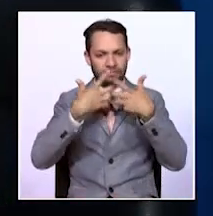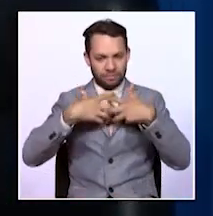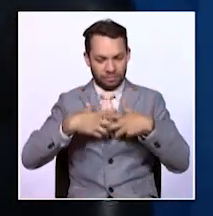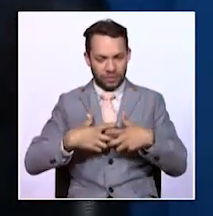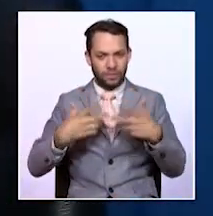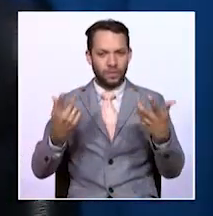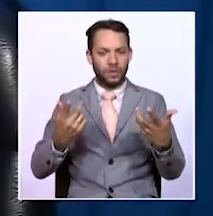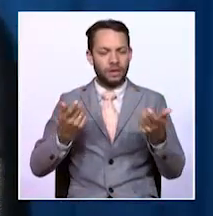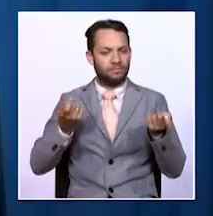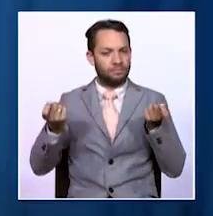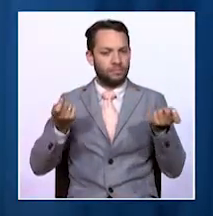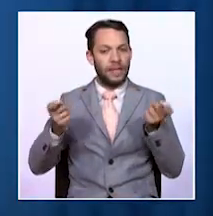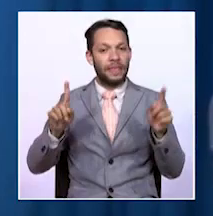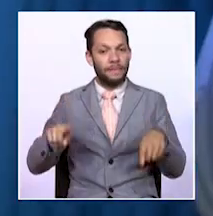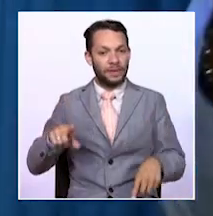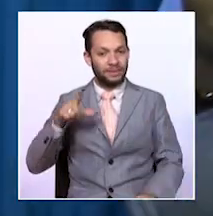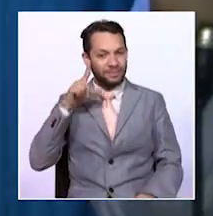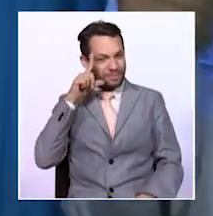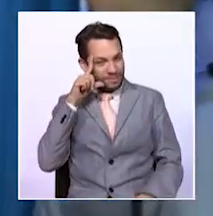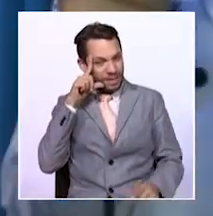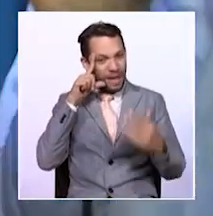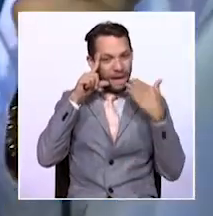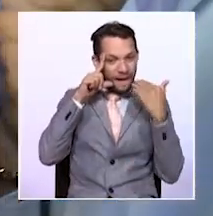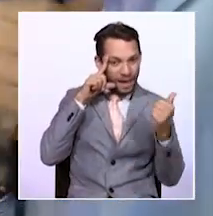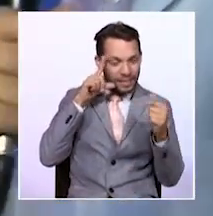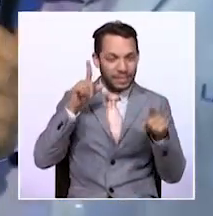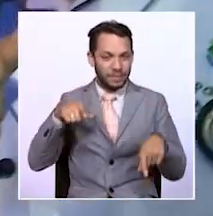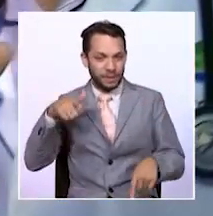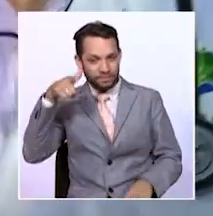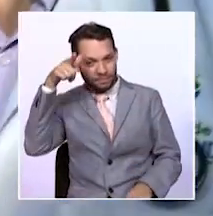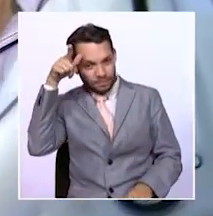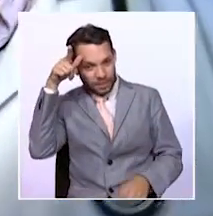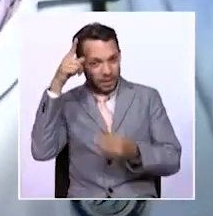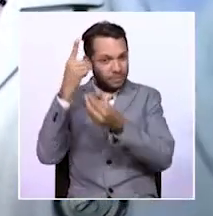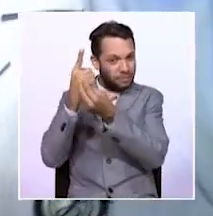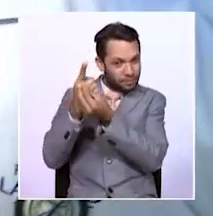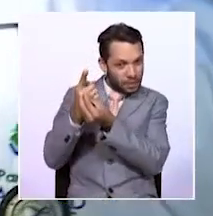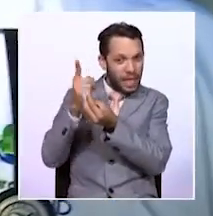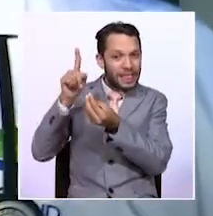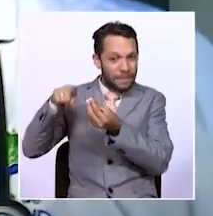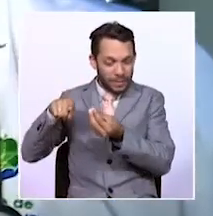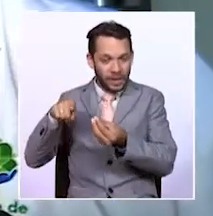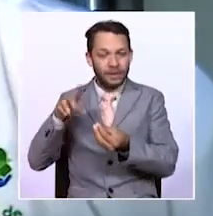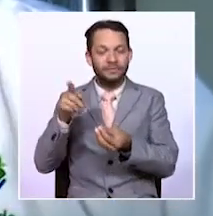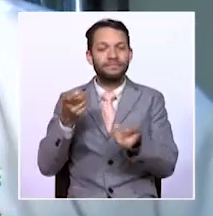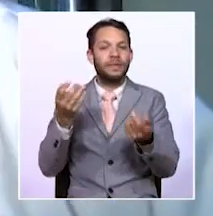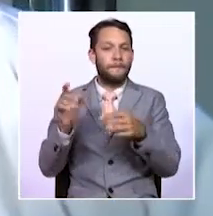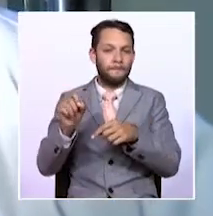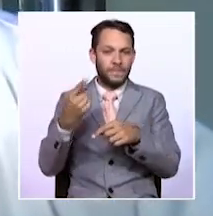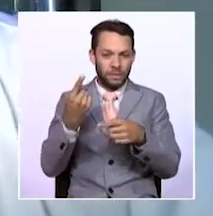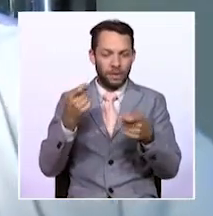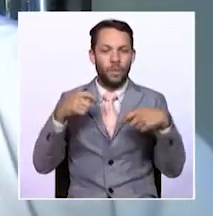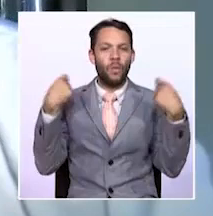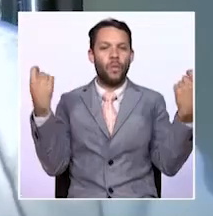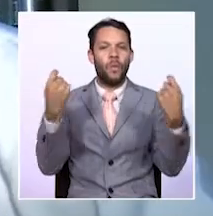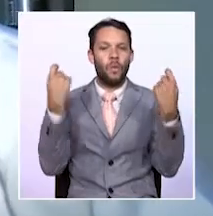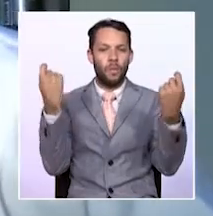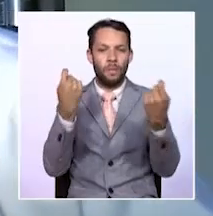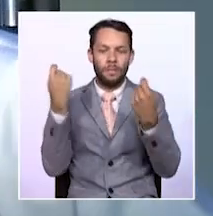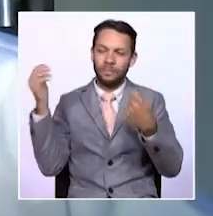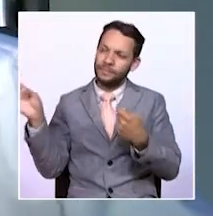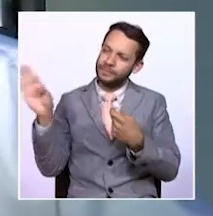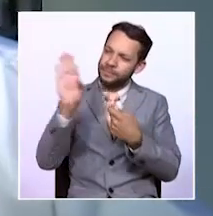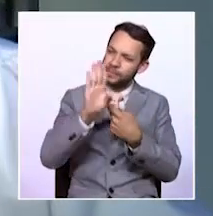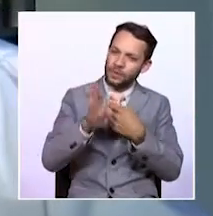y de la zona pues genital. Entonces, después del siguiente después de ese corte de comerciales, vamos a hablar de esa parte tan